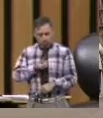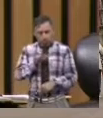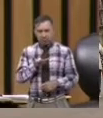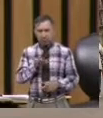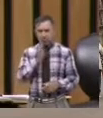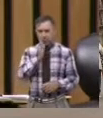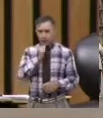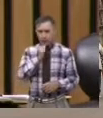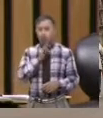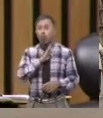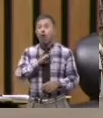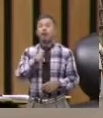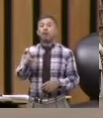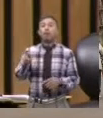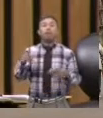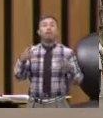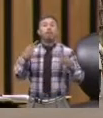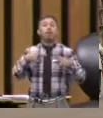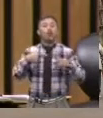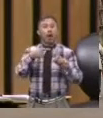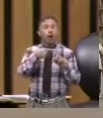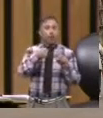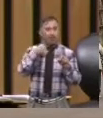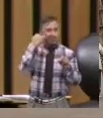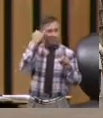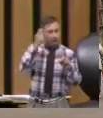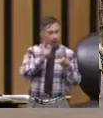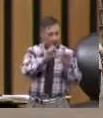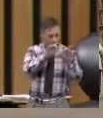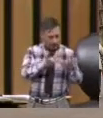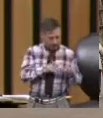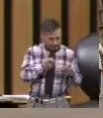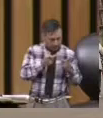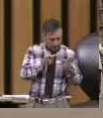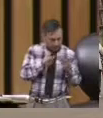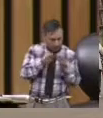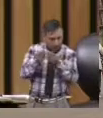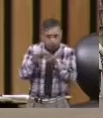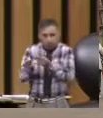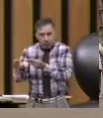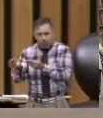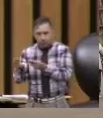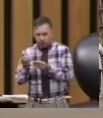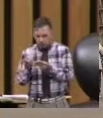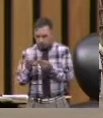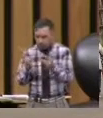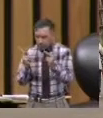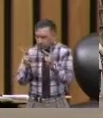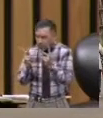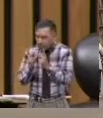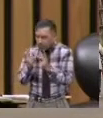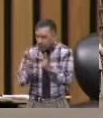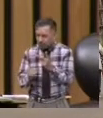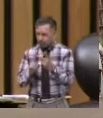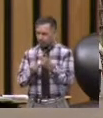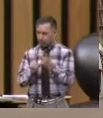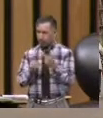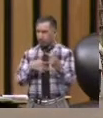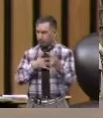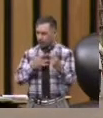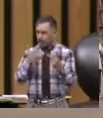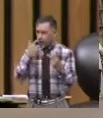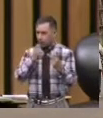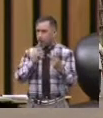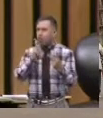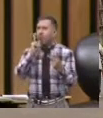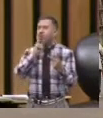ser elaboradas por la misma persona. Es decir, esta segunda coincidencia aporta elementos que inciden en el valor probatorio de